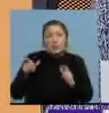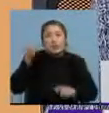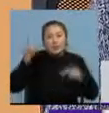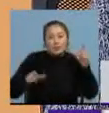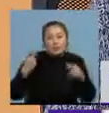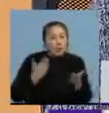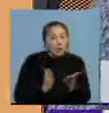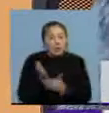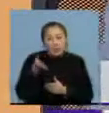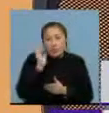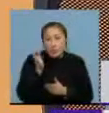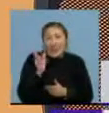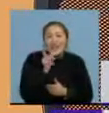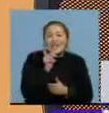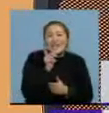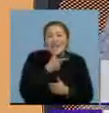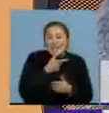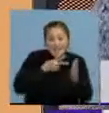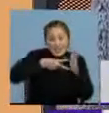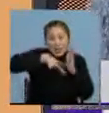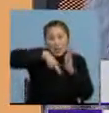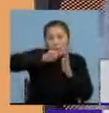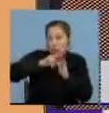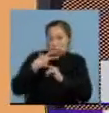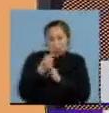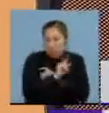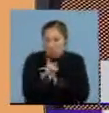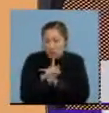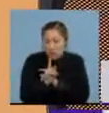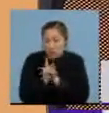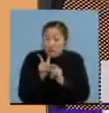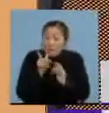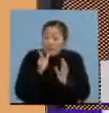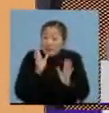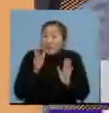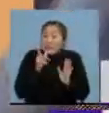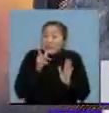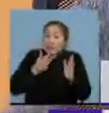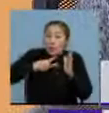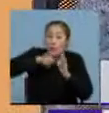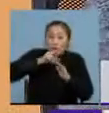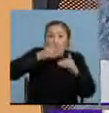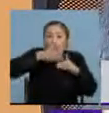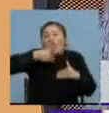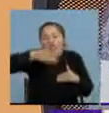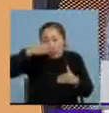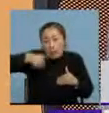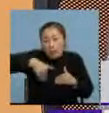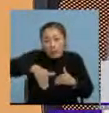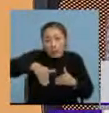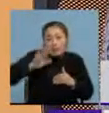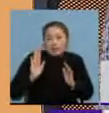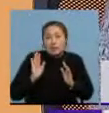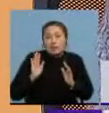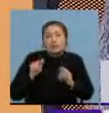usando porque el gas todavía no aumentó si supuestamente aumenta pero prorrogarlo en el aumento por lo menos en